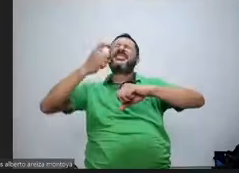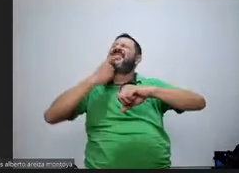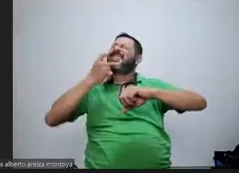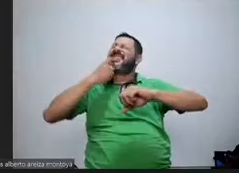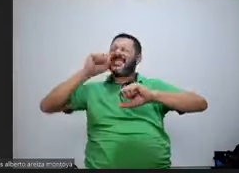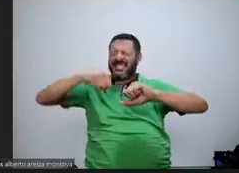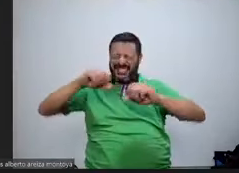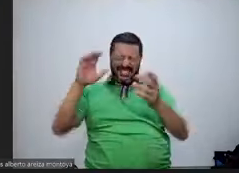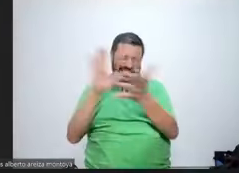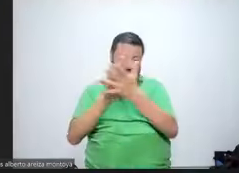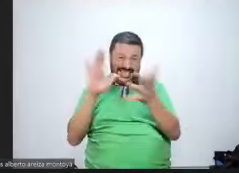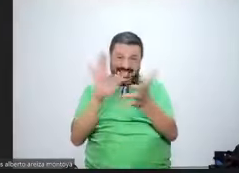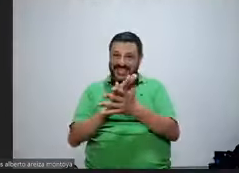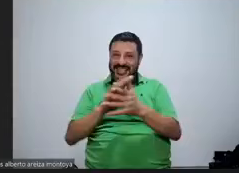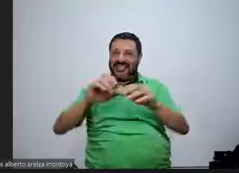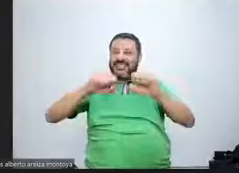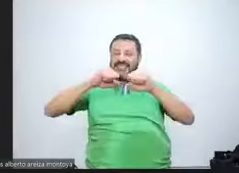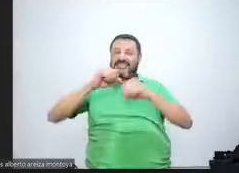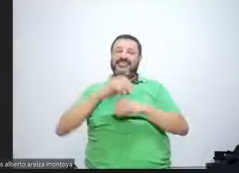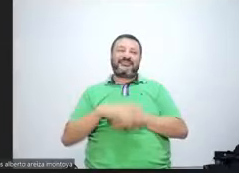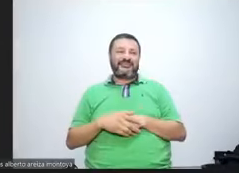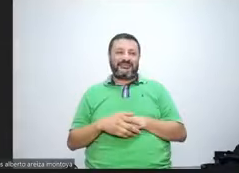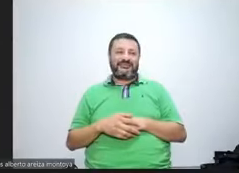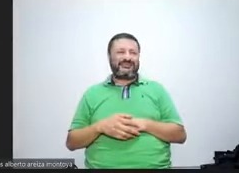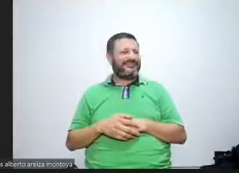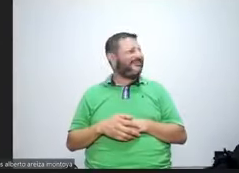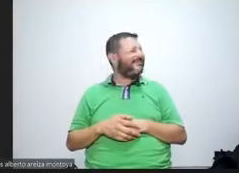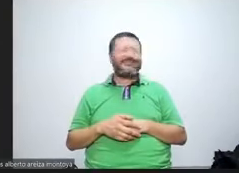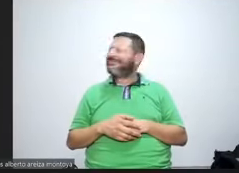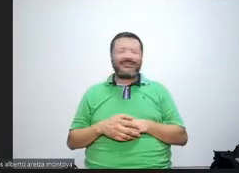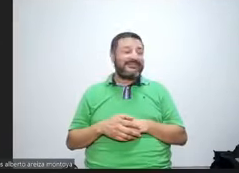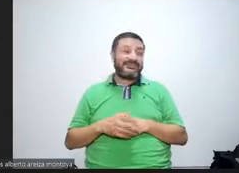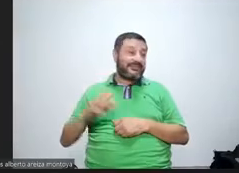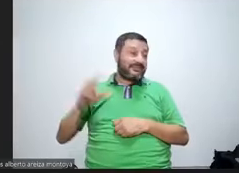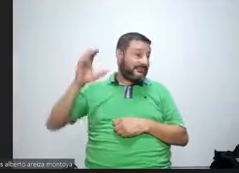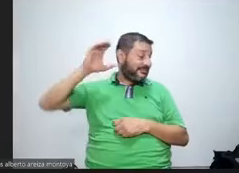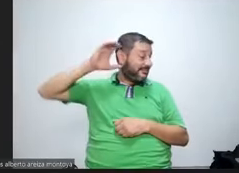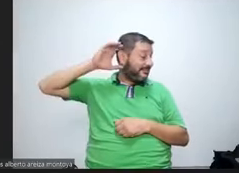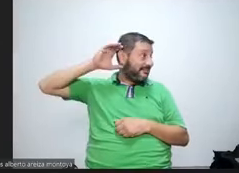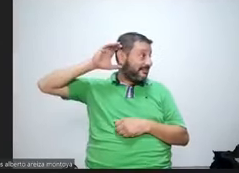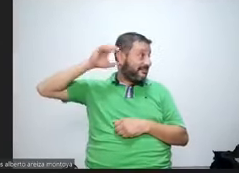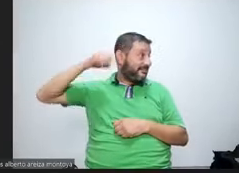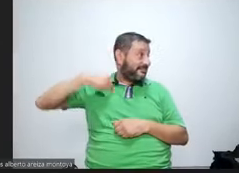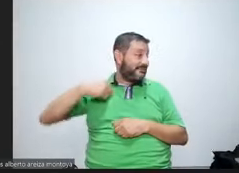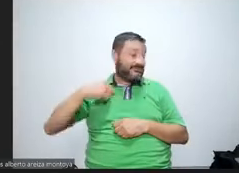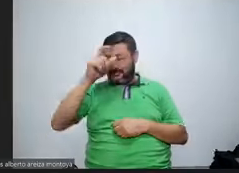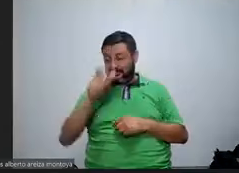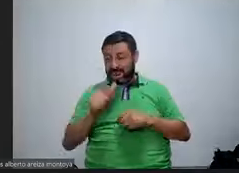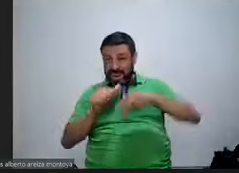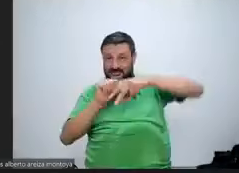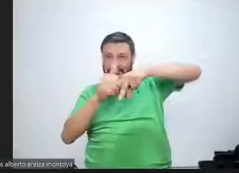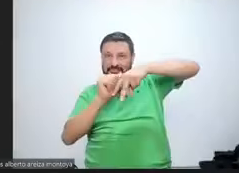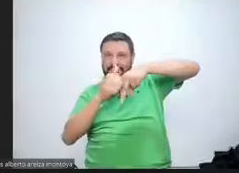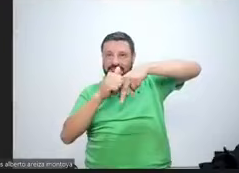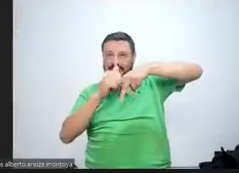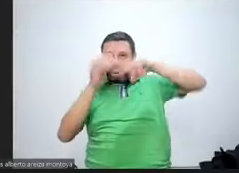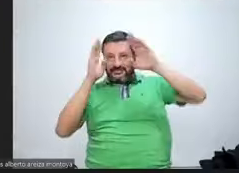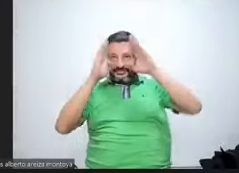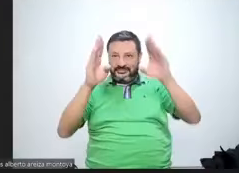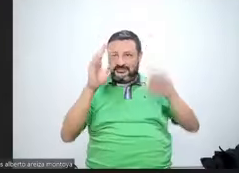que aprieta. Entonces, se escucha una cosa impresionante, pero uno como deportista solo escucha una cosa